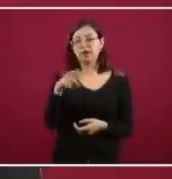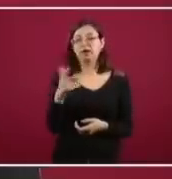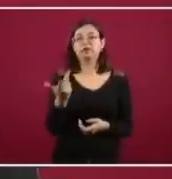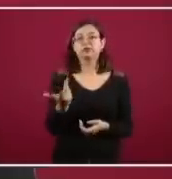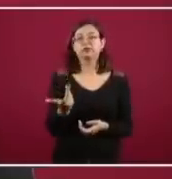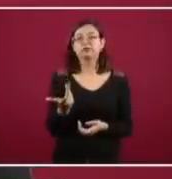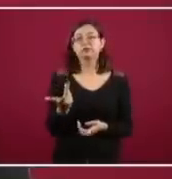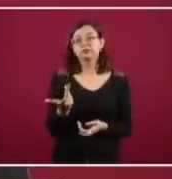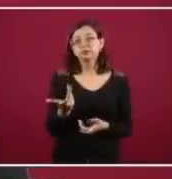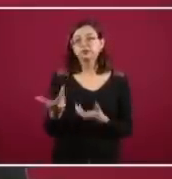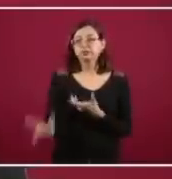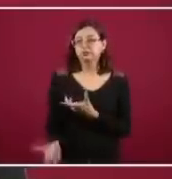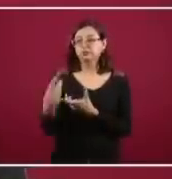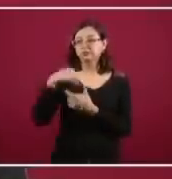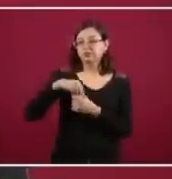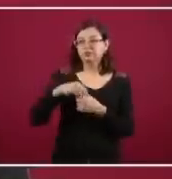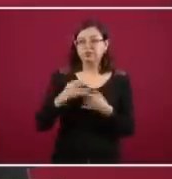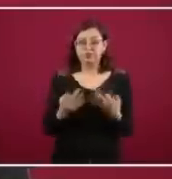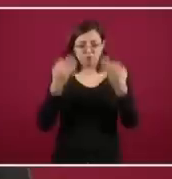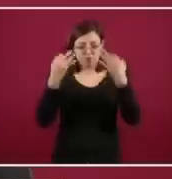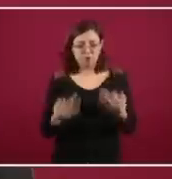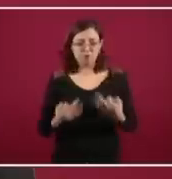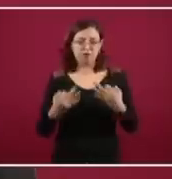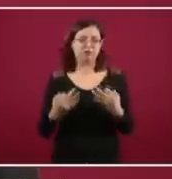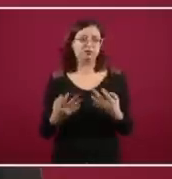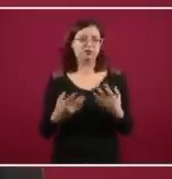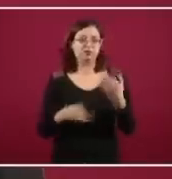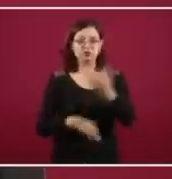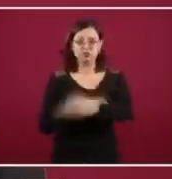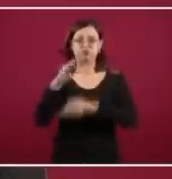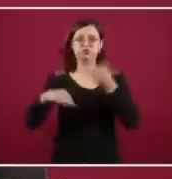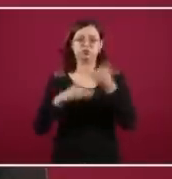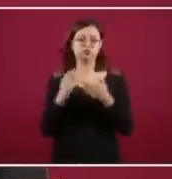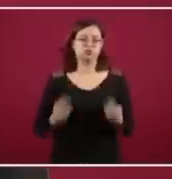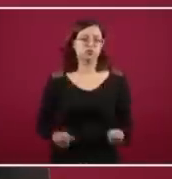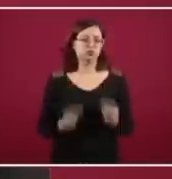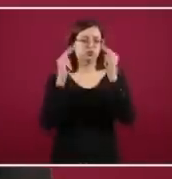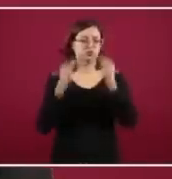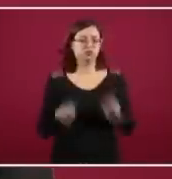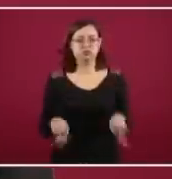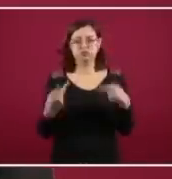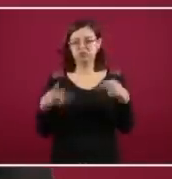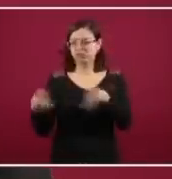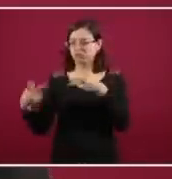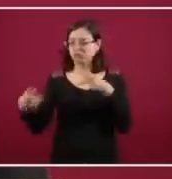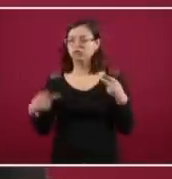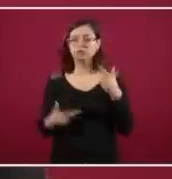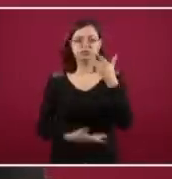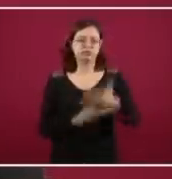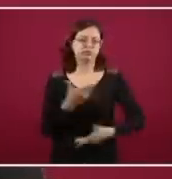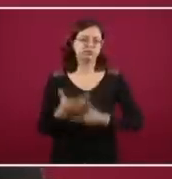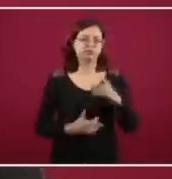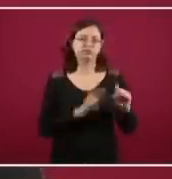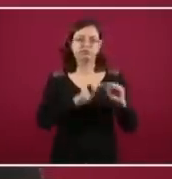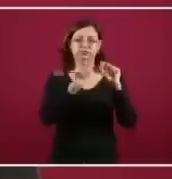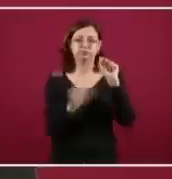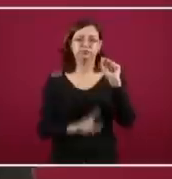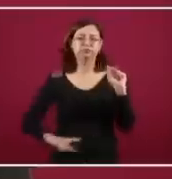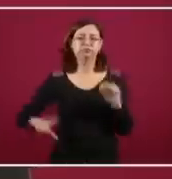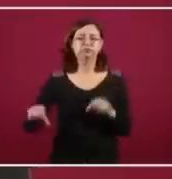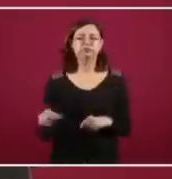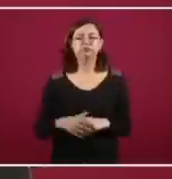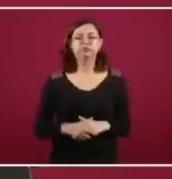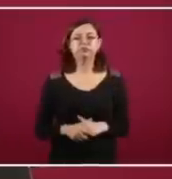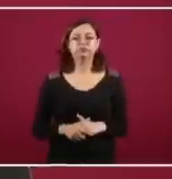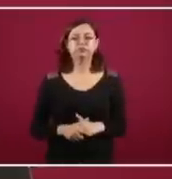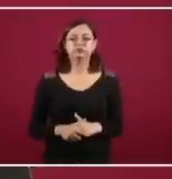mayor inclusión a la formalidad a todos los comerciantes y prestadores de servicios del país. En base a